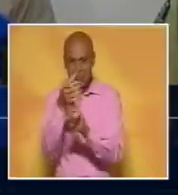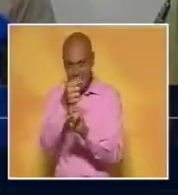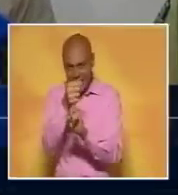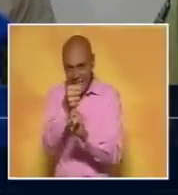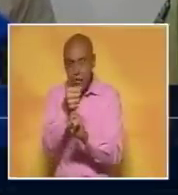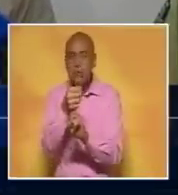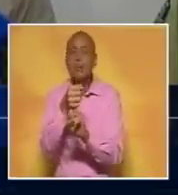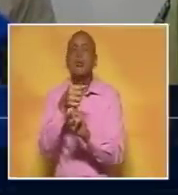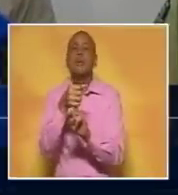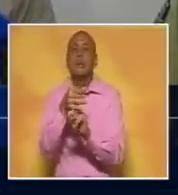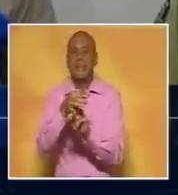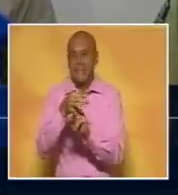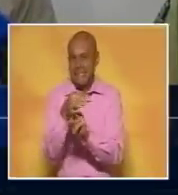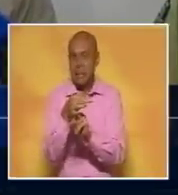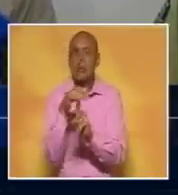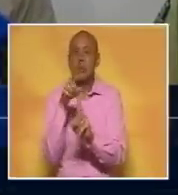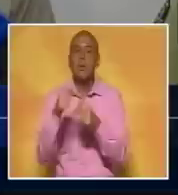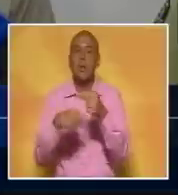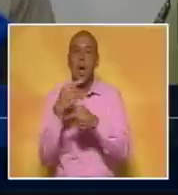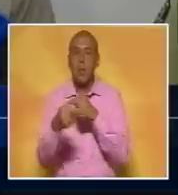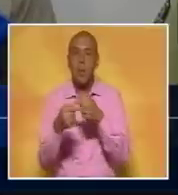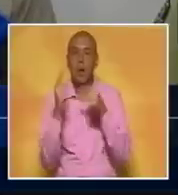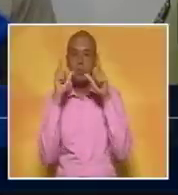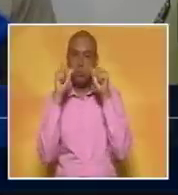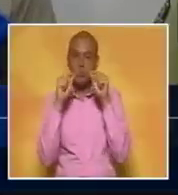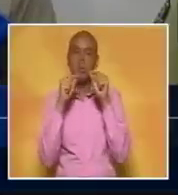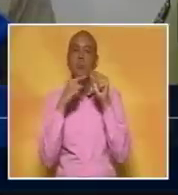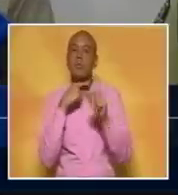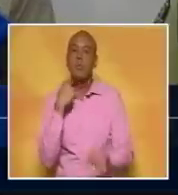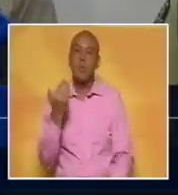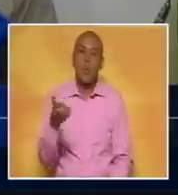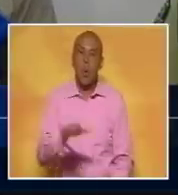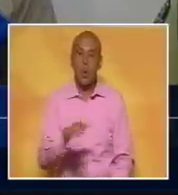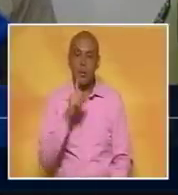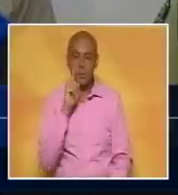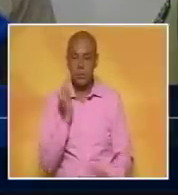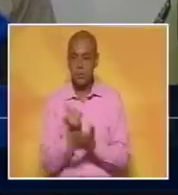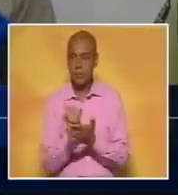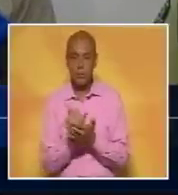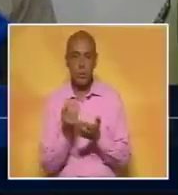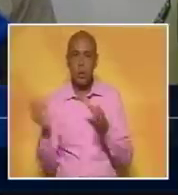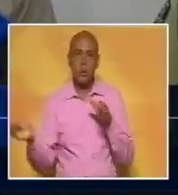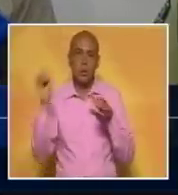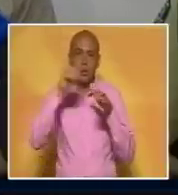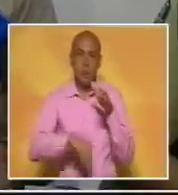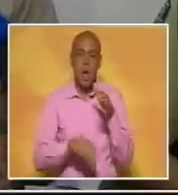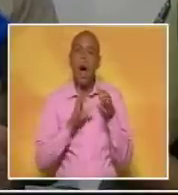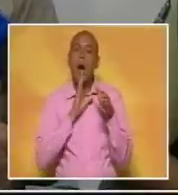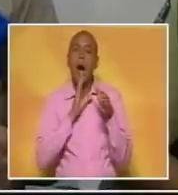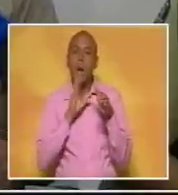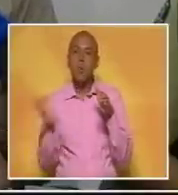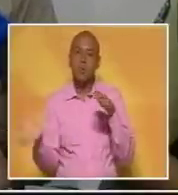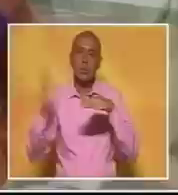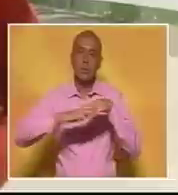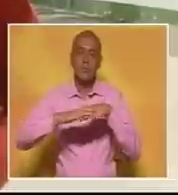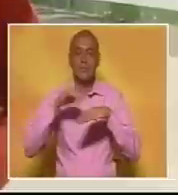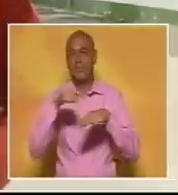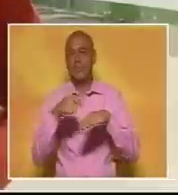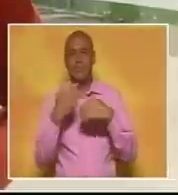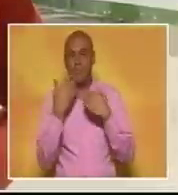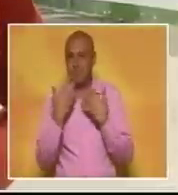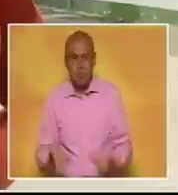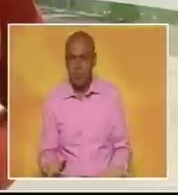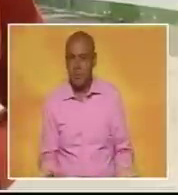el desmayo de esta ciudadana, y luego él hace que, para desaparecerla, pues la mete dentro del tanque de agua. Algo abominable.